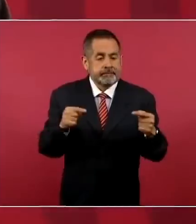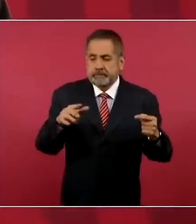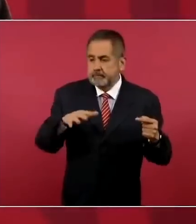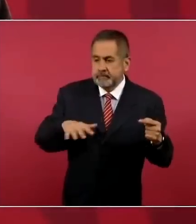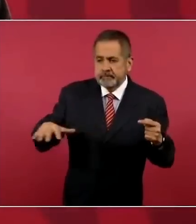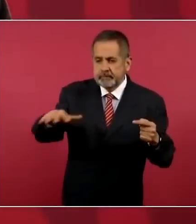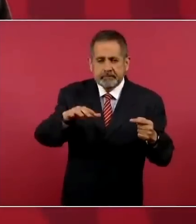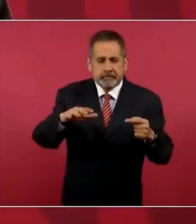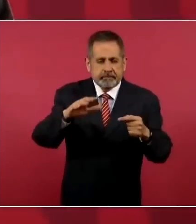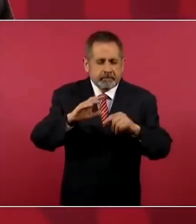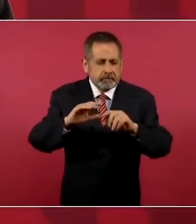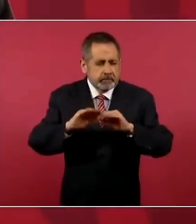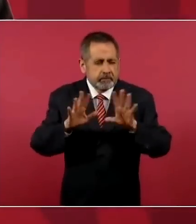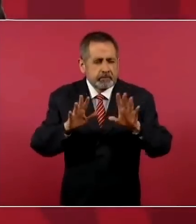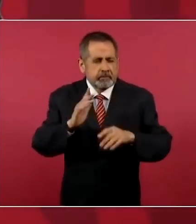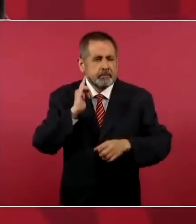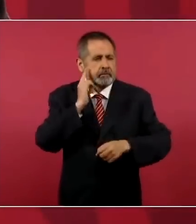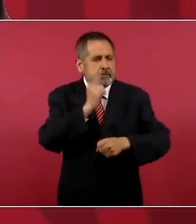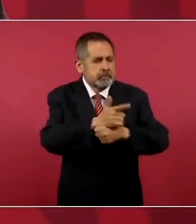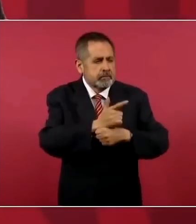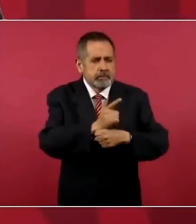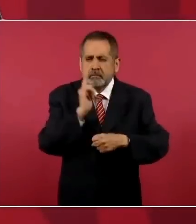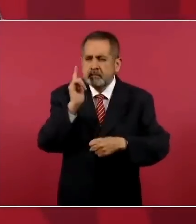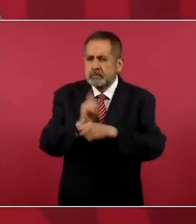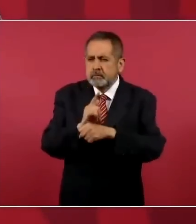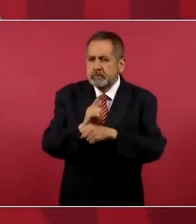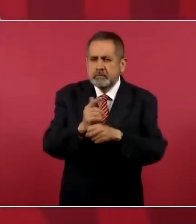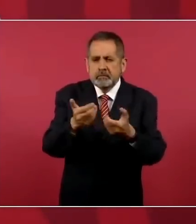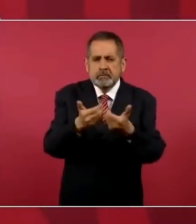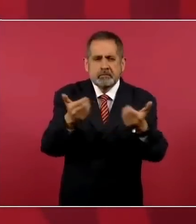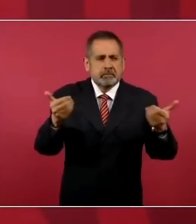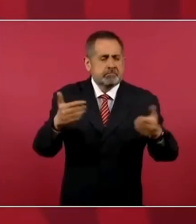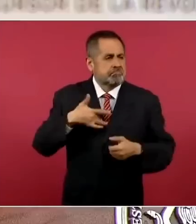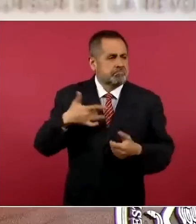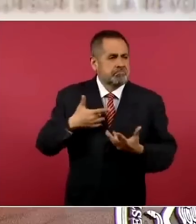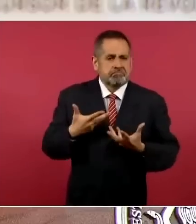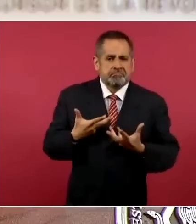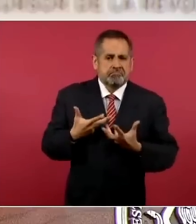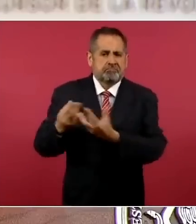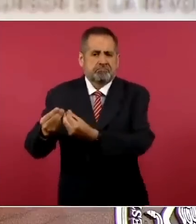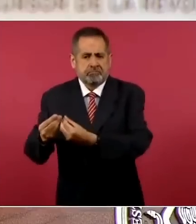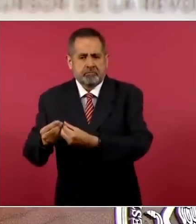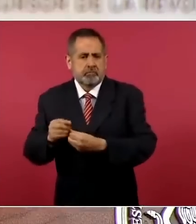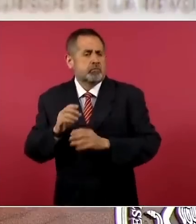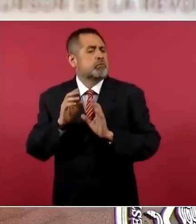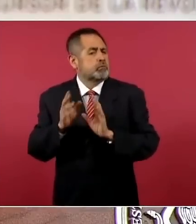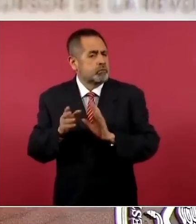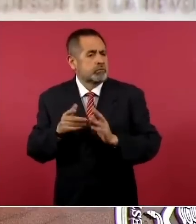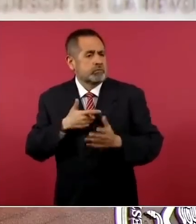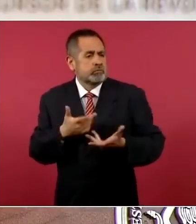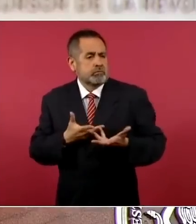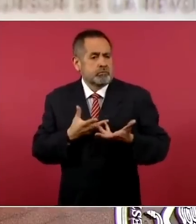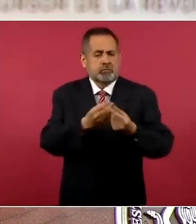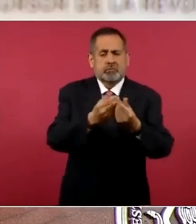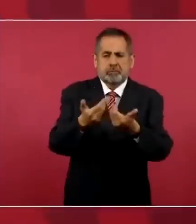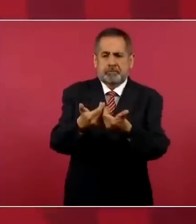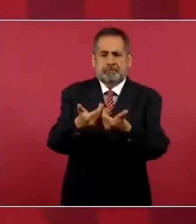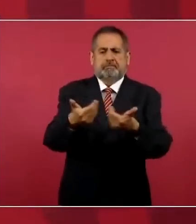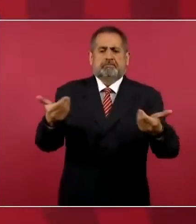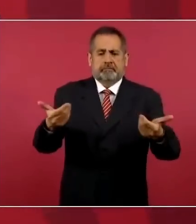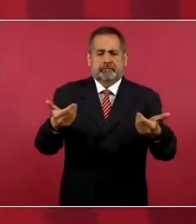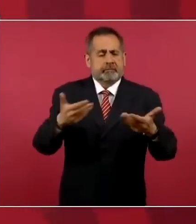definición, y eso es bueno, porque no hay hipocresías, porque no hay simulación.